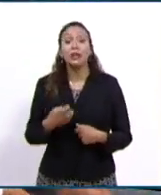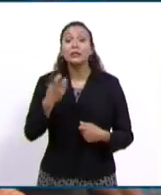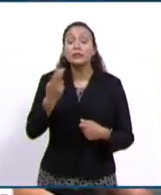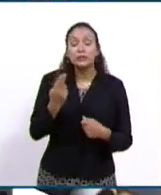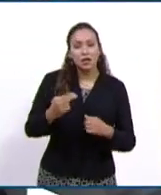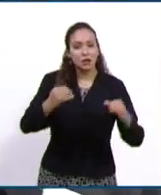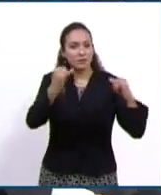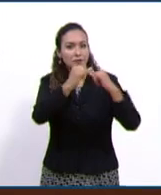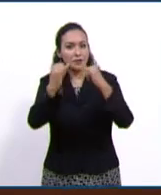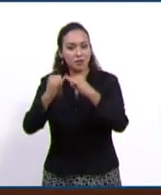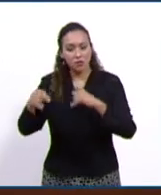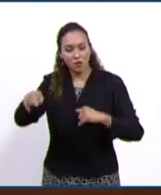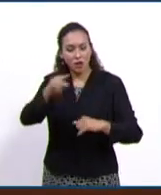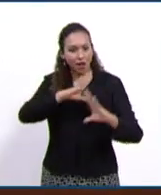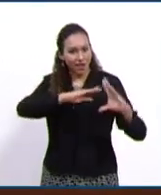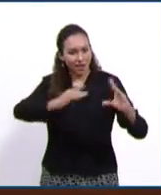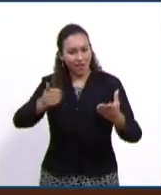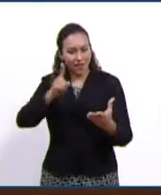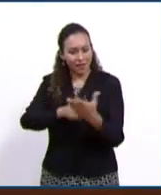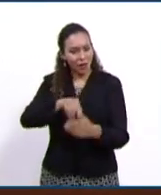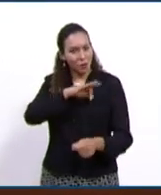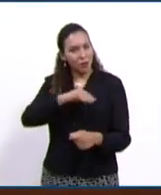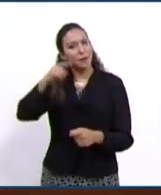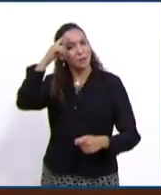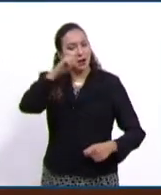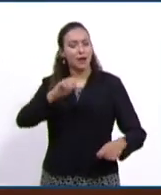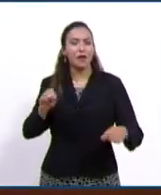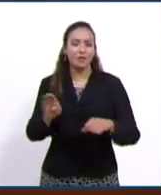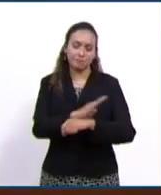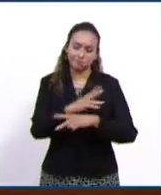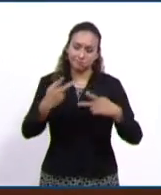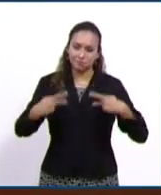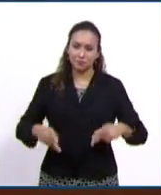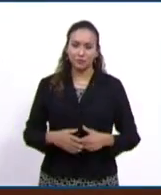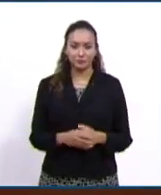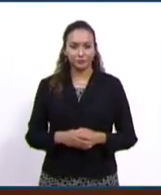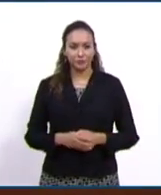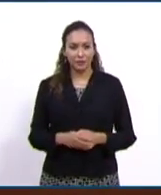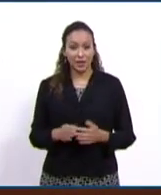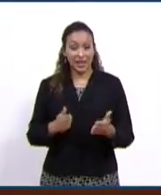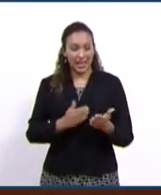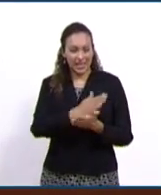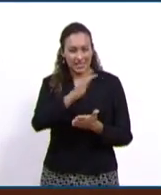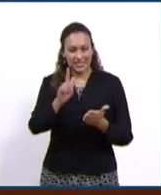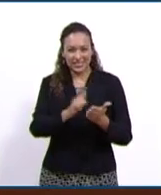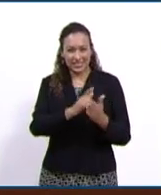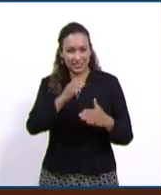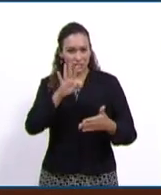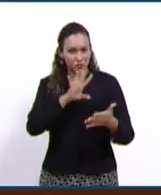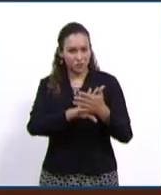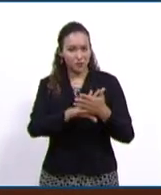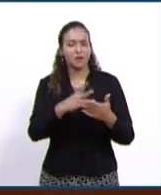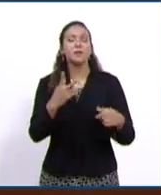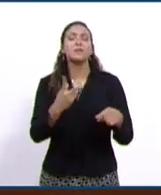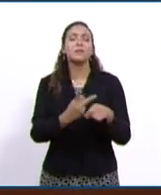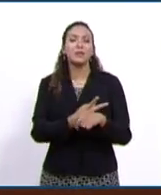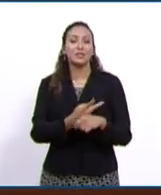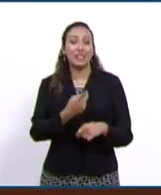con condiciones apropiadas para operar con éxito en este ámbito. La justicia penal tiene el